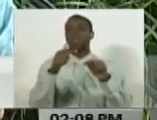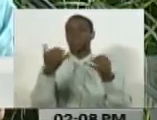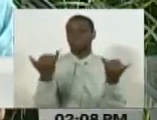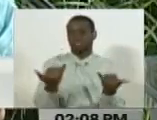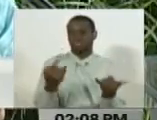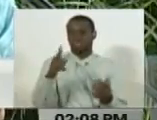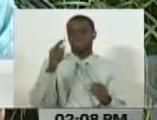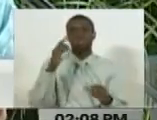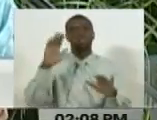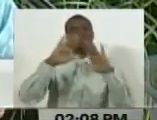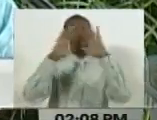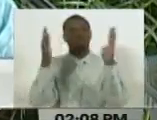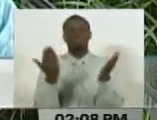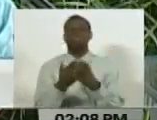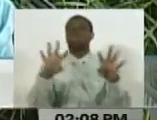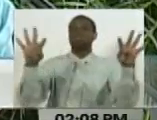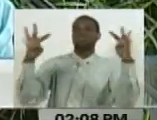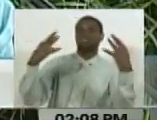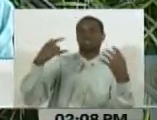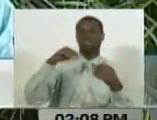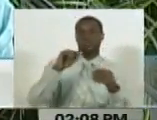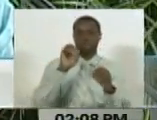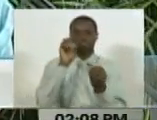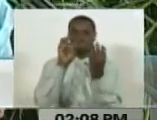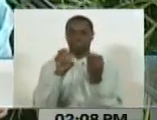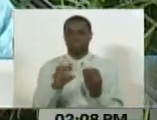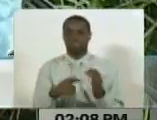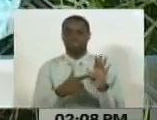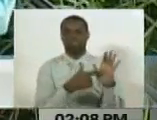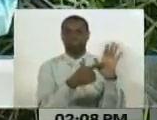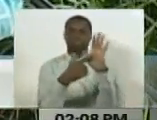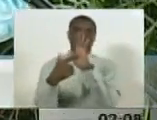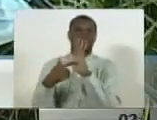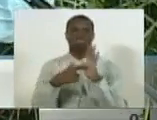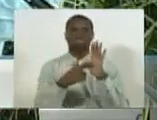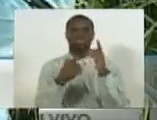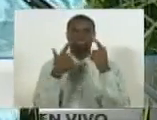todo el mundo que nos escucha a través de las redes sociales.